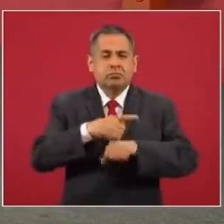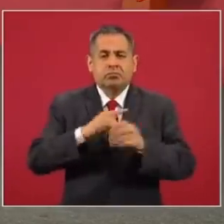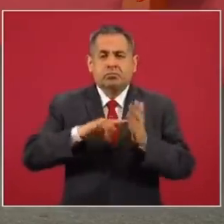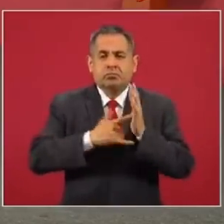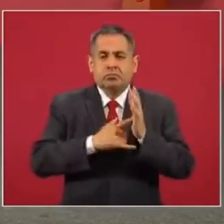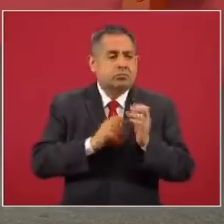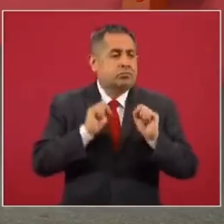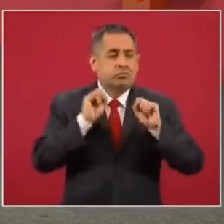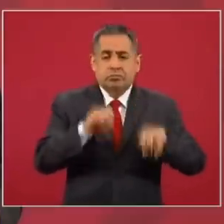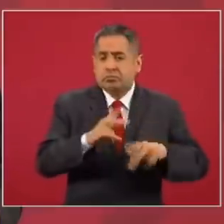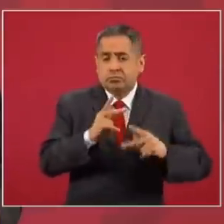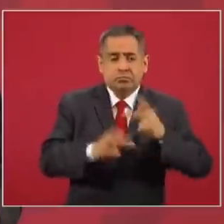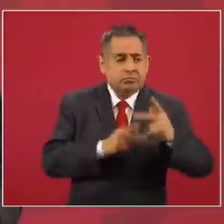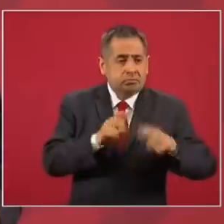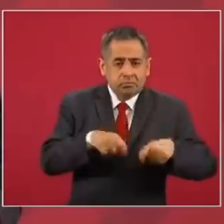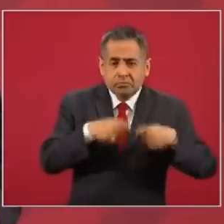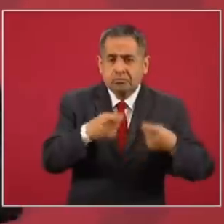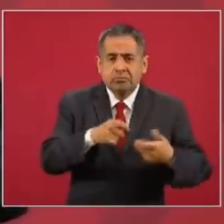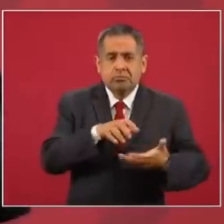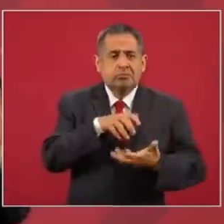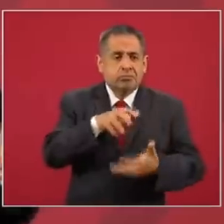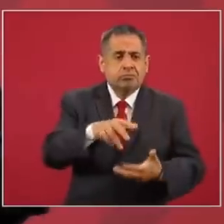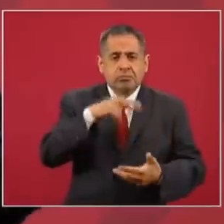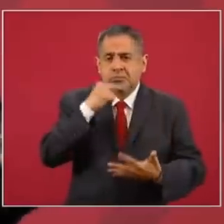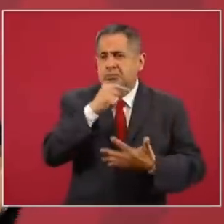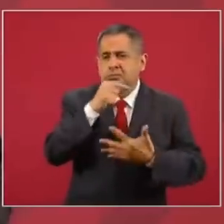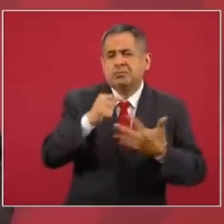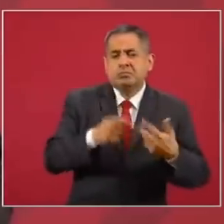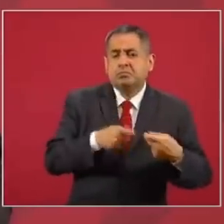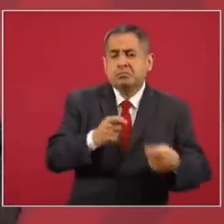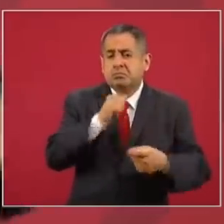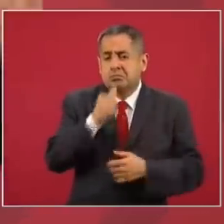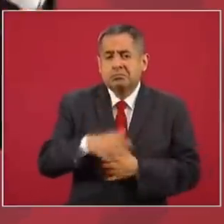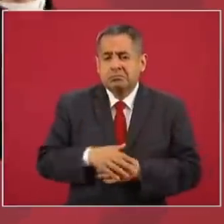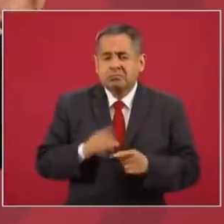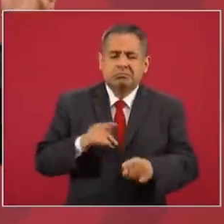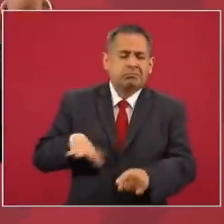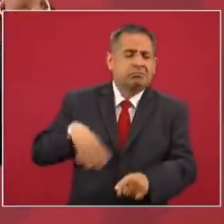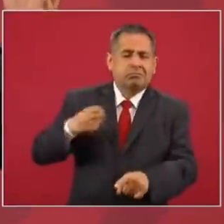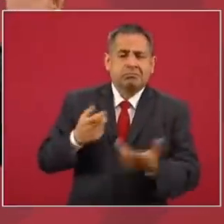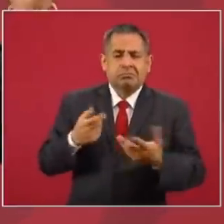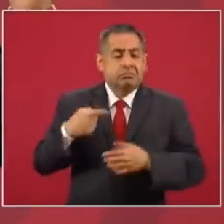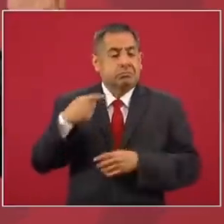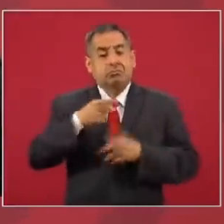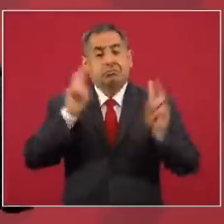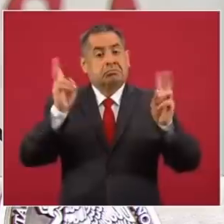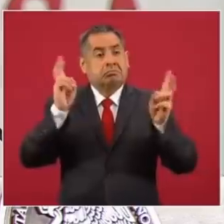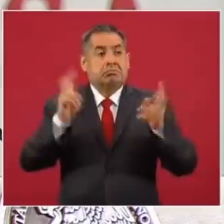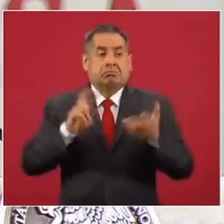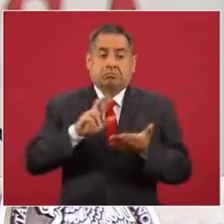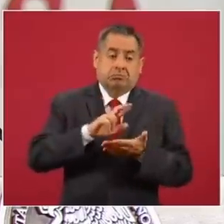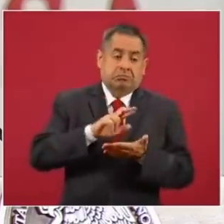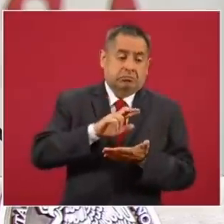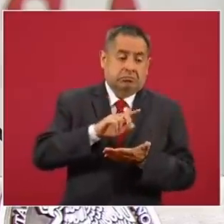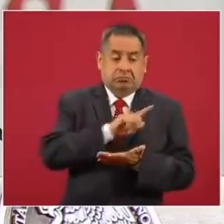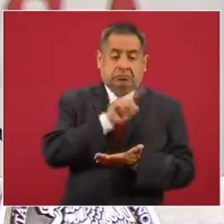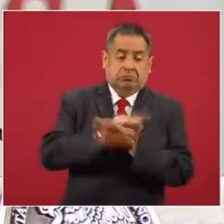sin prestaciones para los trabajadores, se abusó. Son las llamadas reformas